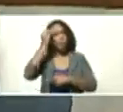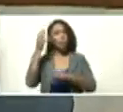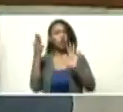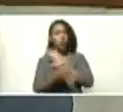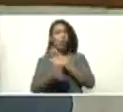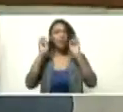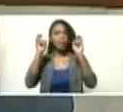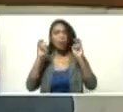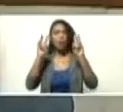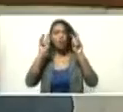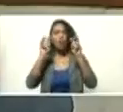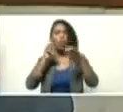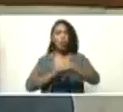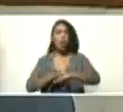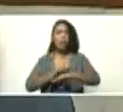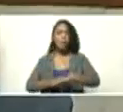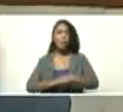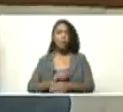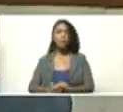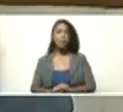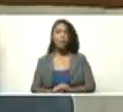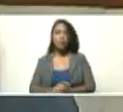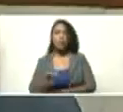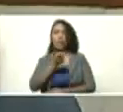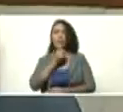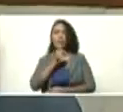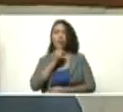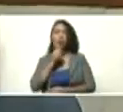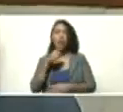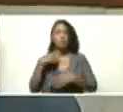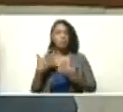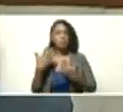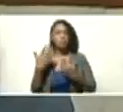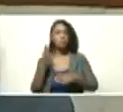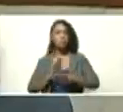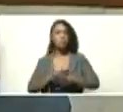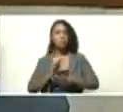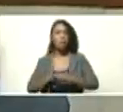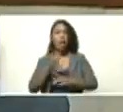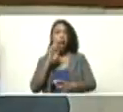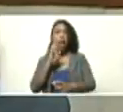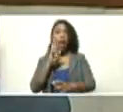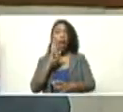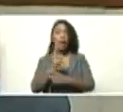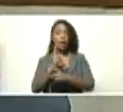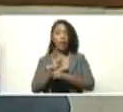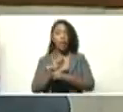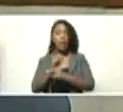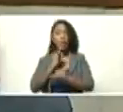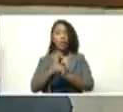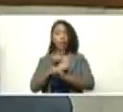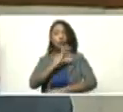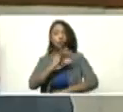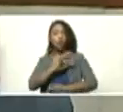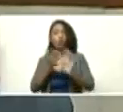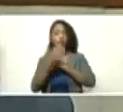tema de la nueva época y sus desafíos, es el hecho de que las redes sociales lo que